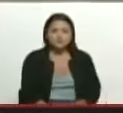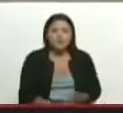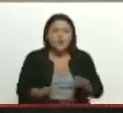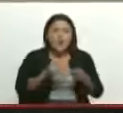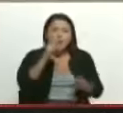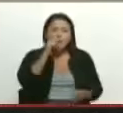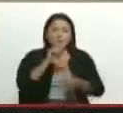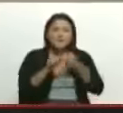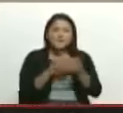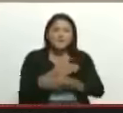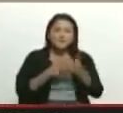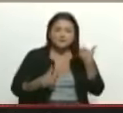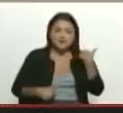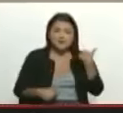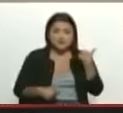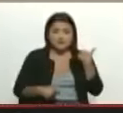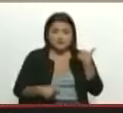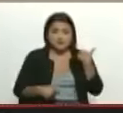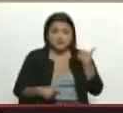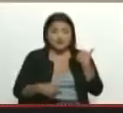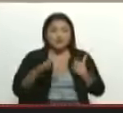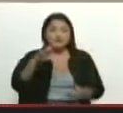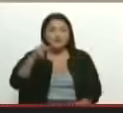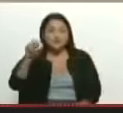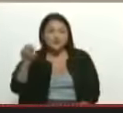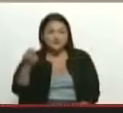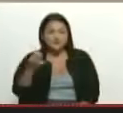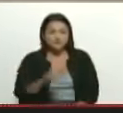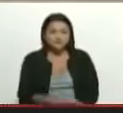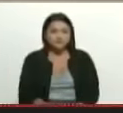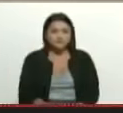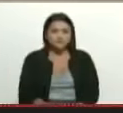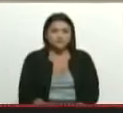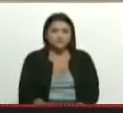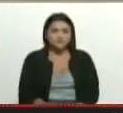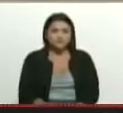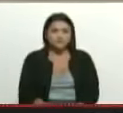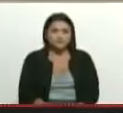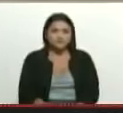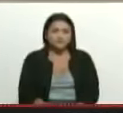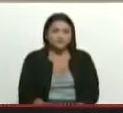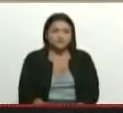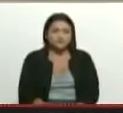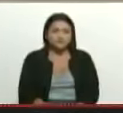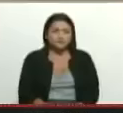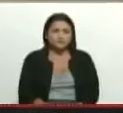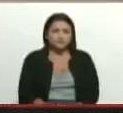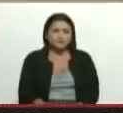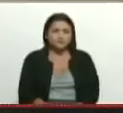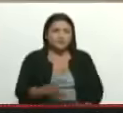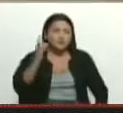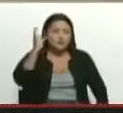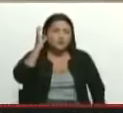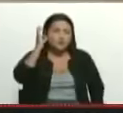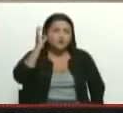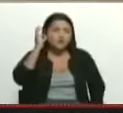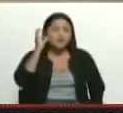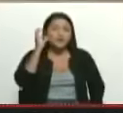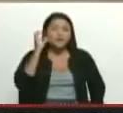Quintero, vicepresidente del Consejo Nacional Electoral. Rosalba